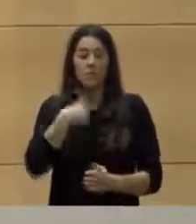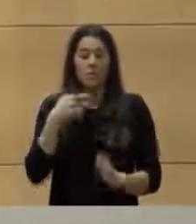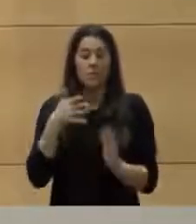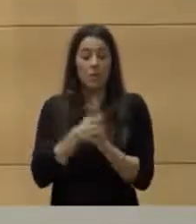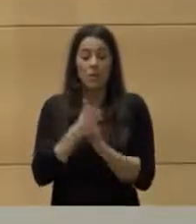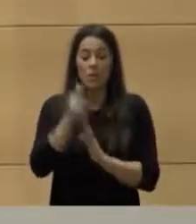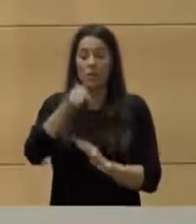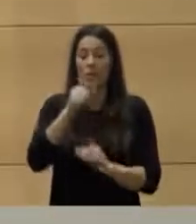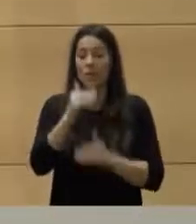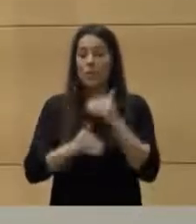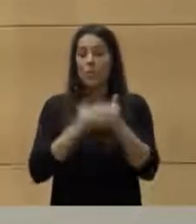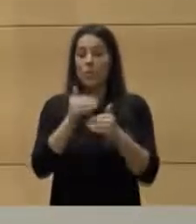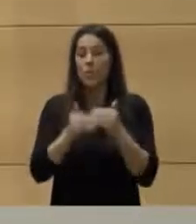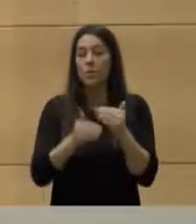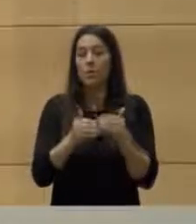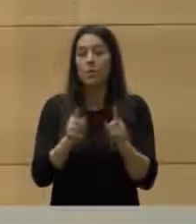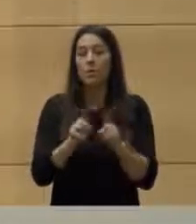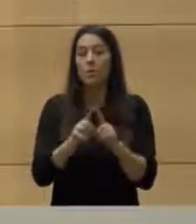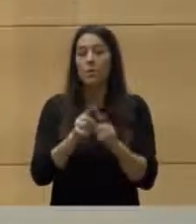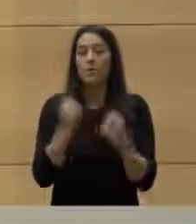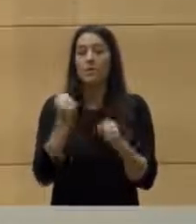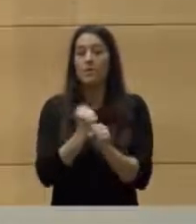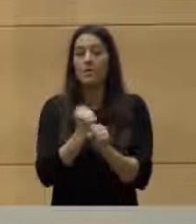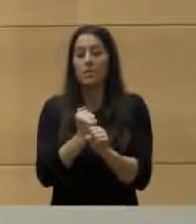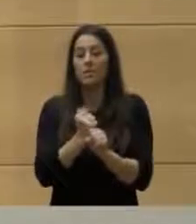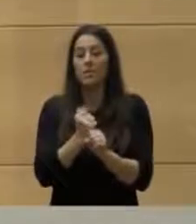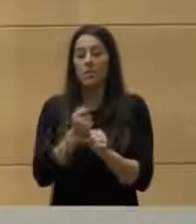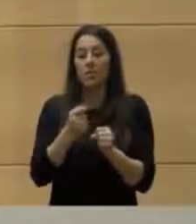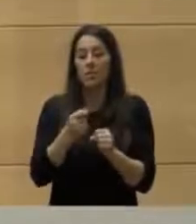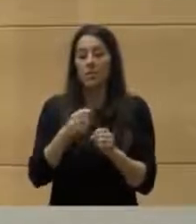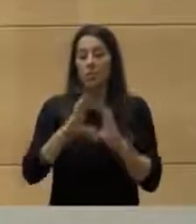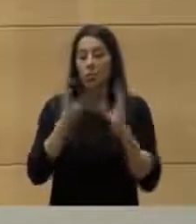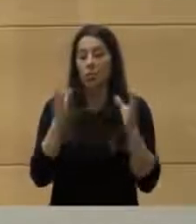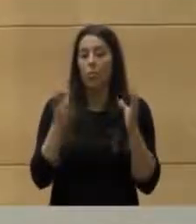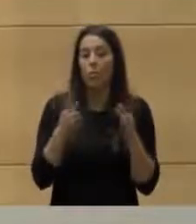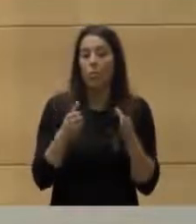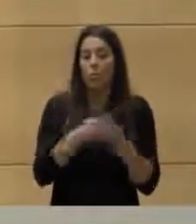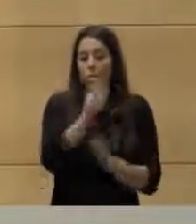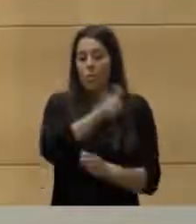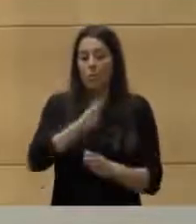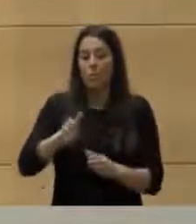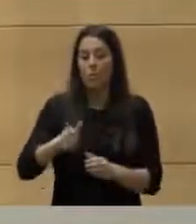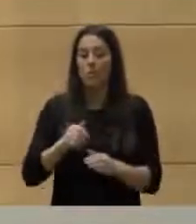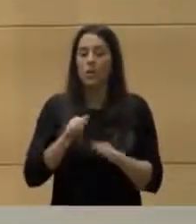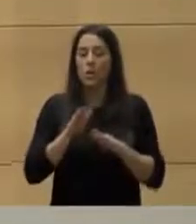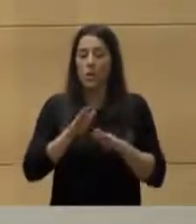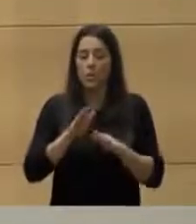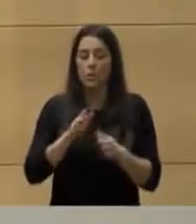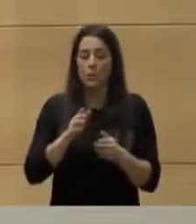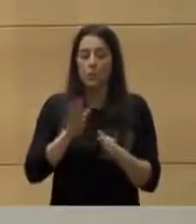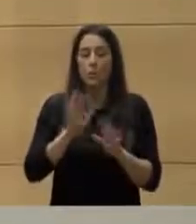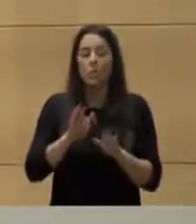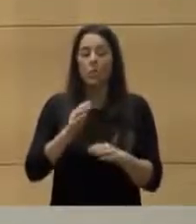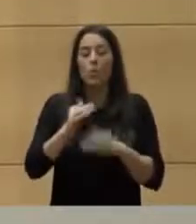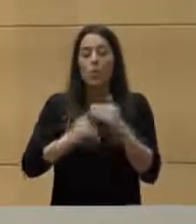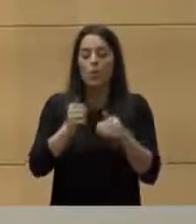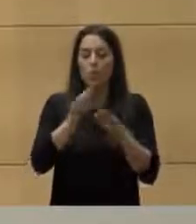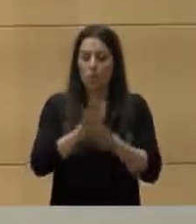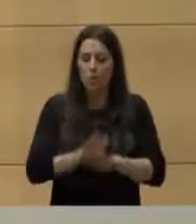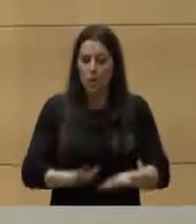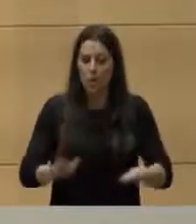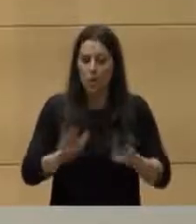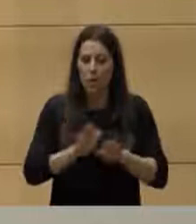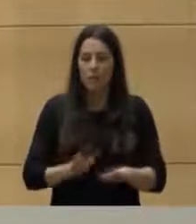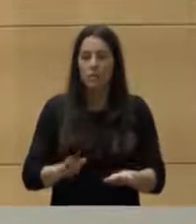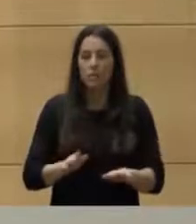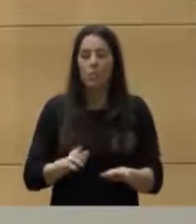una generación, porque es difícil, lento, pero necesario, puede que nos encontremos en la necesidad de tener que